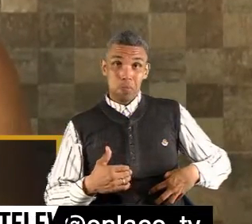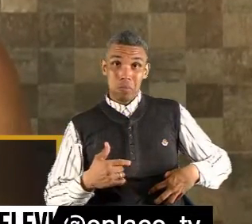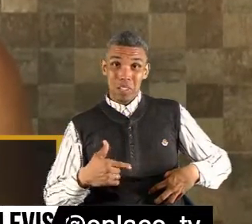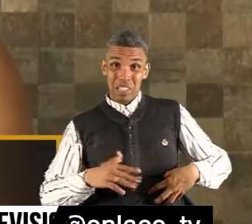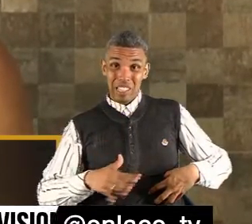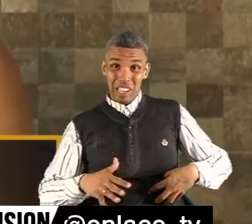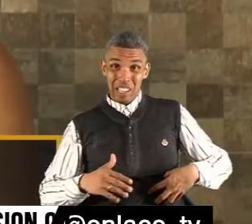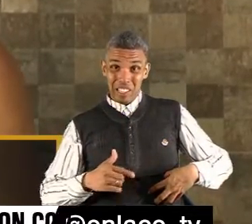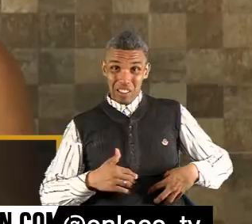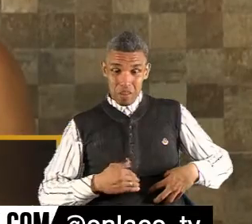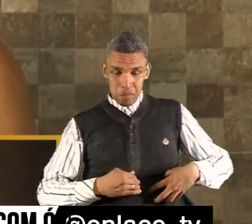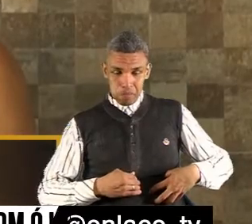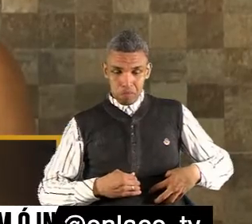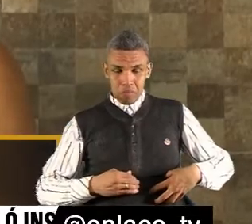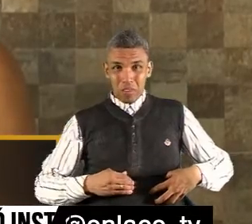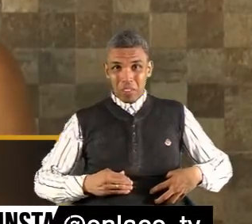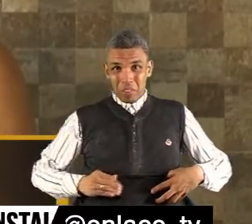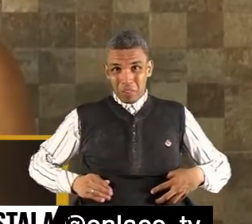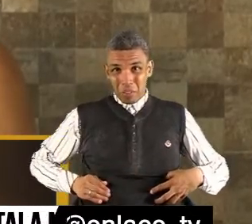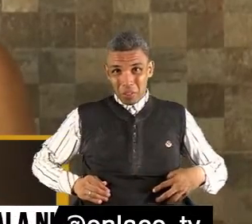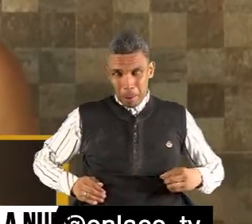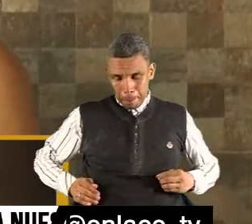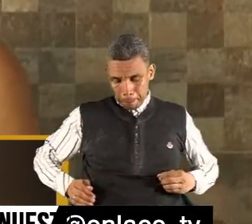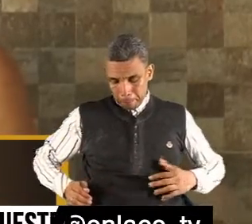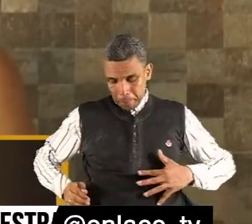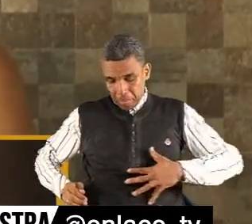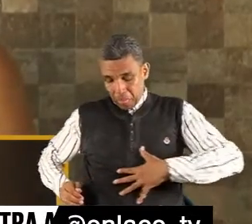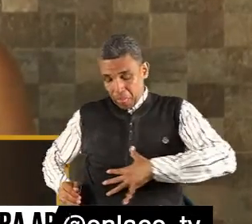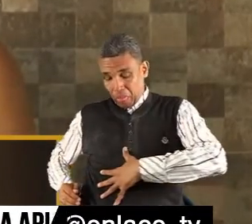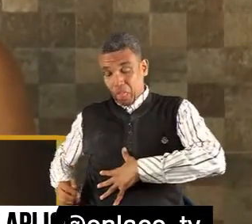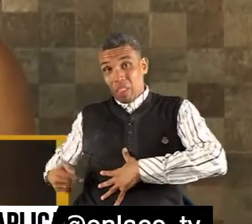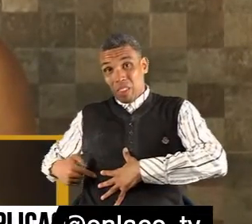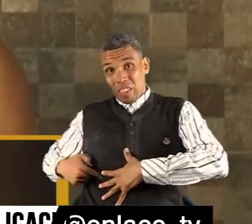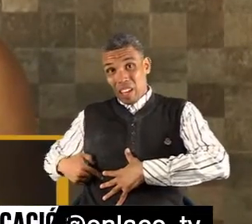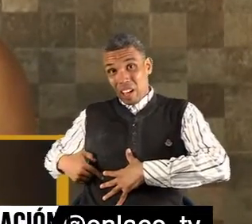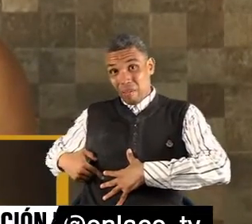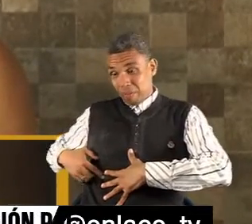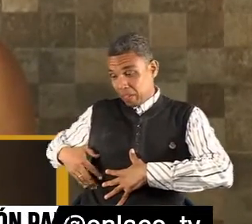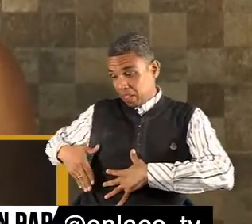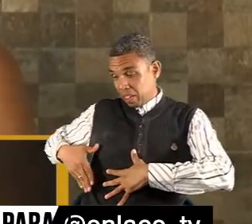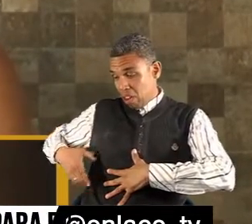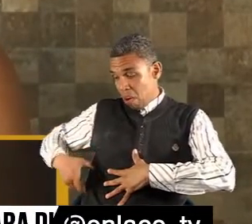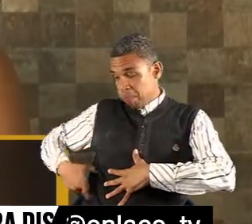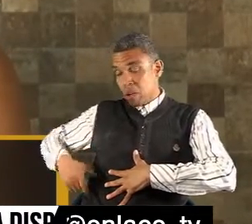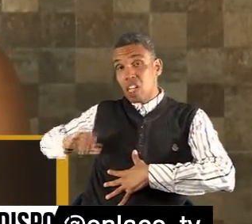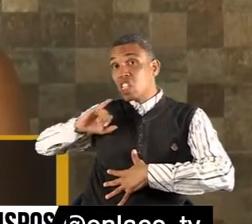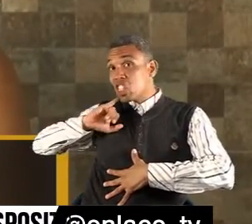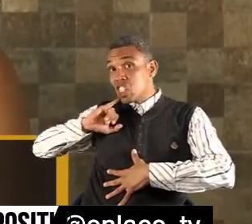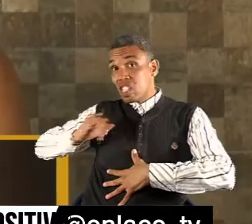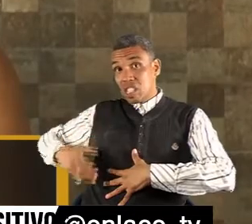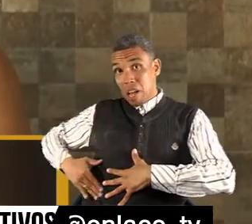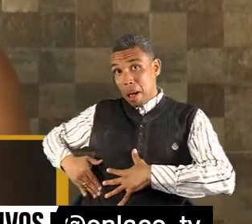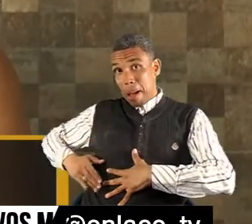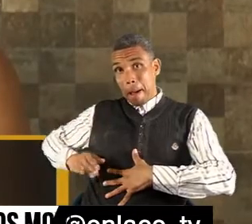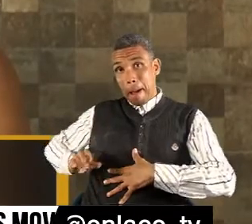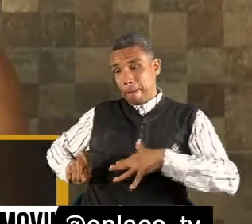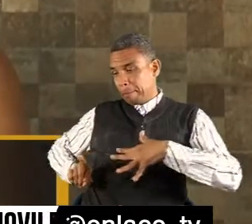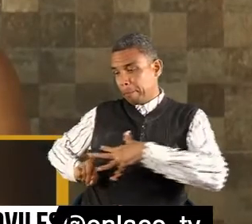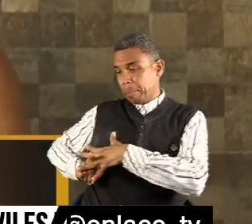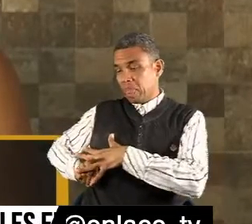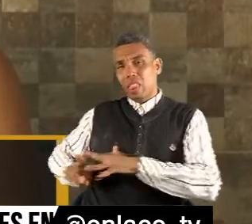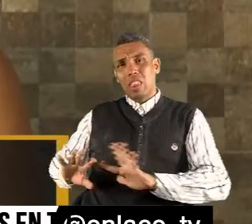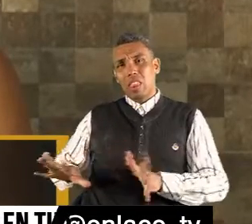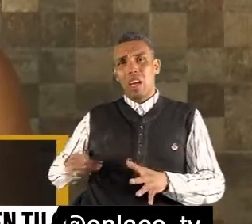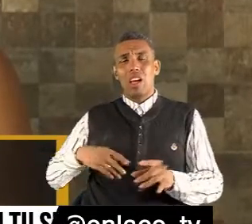y la salud mía es peor, mucho dolor. Y